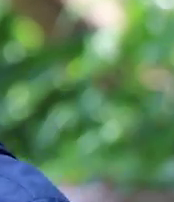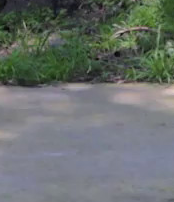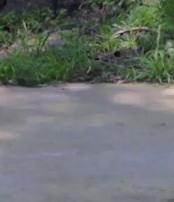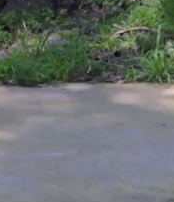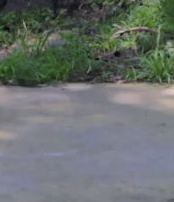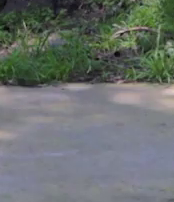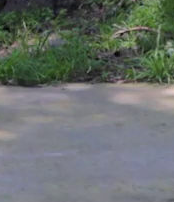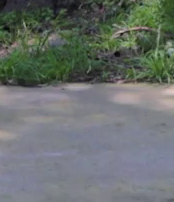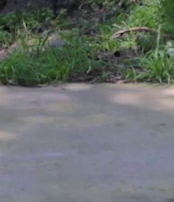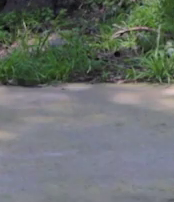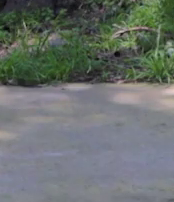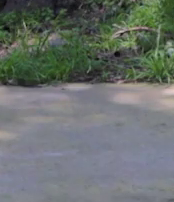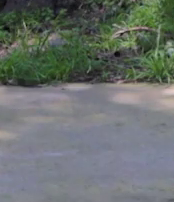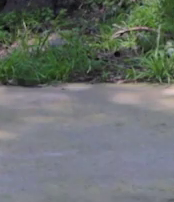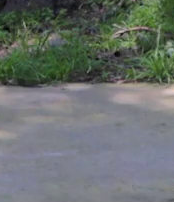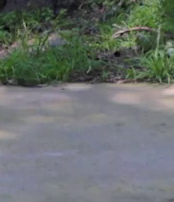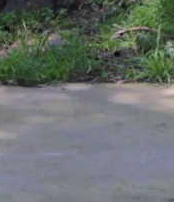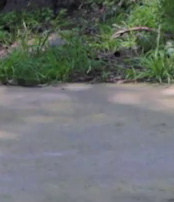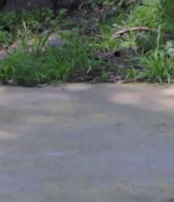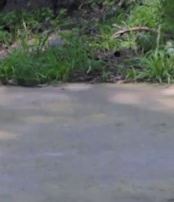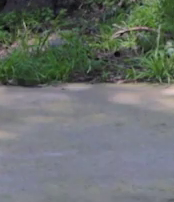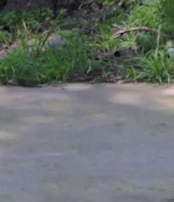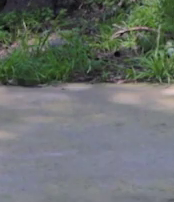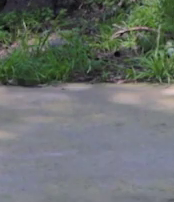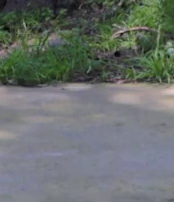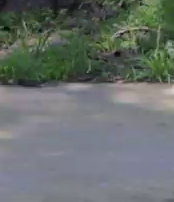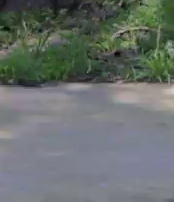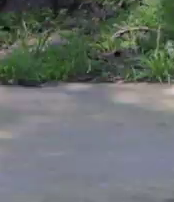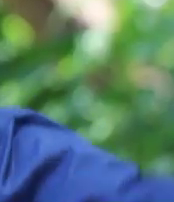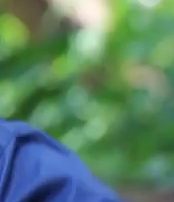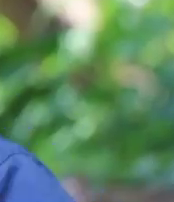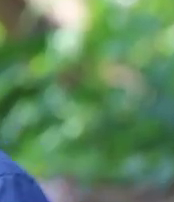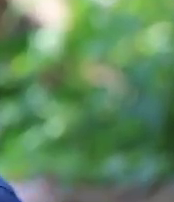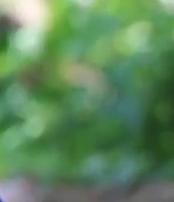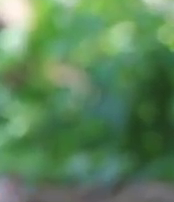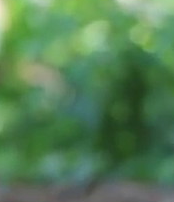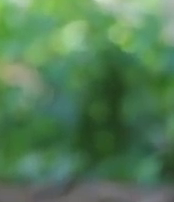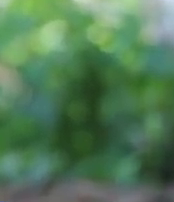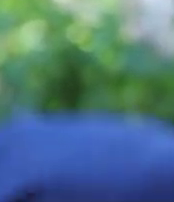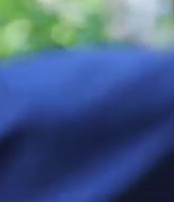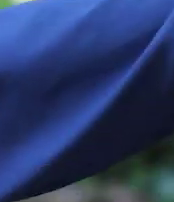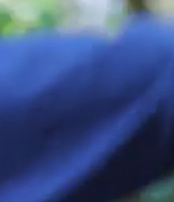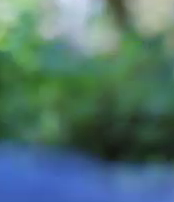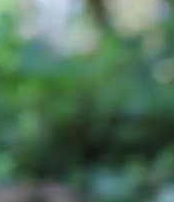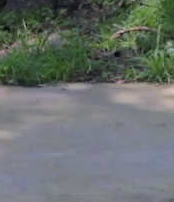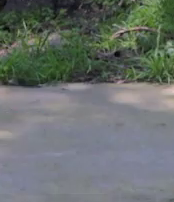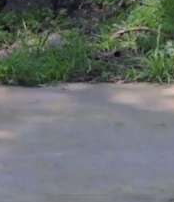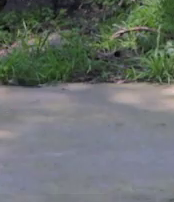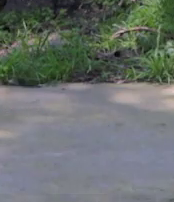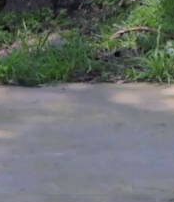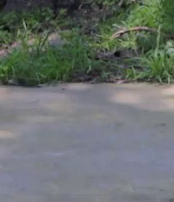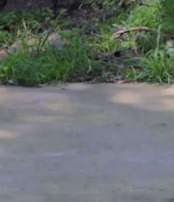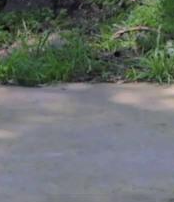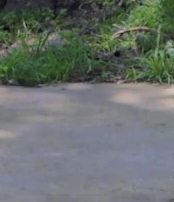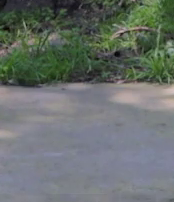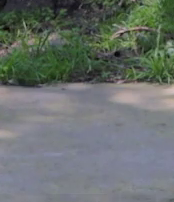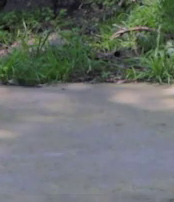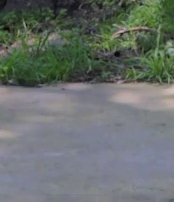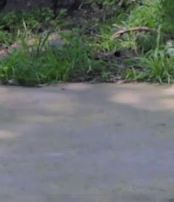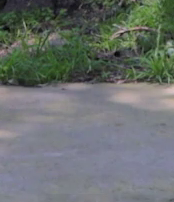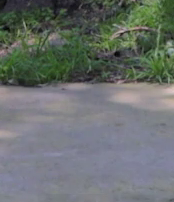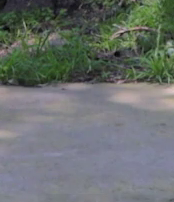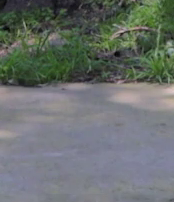muy bien a la altura de los hombros bien exactamente ahí está bien hecho de ir exacto ahí